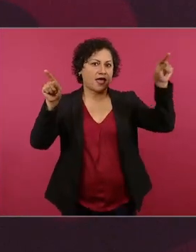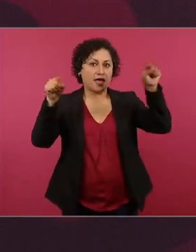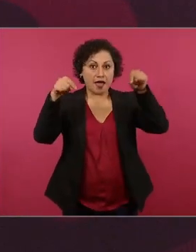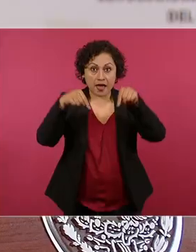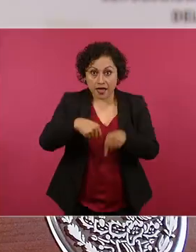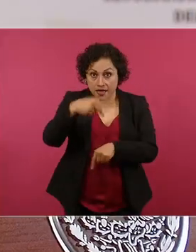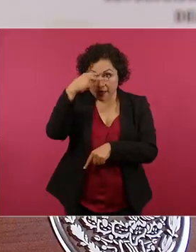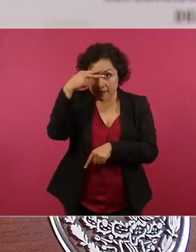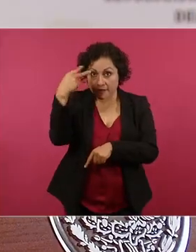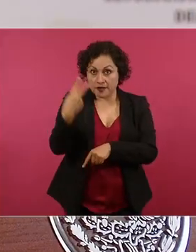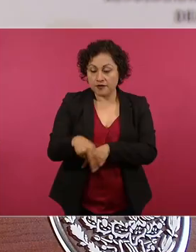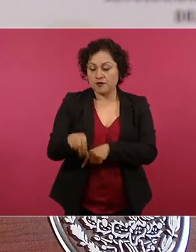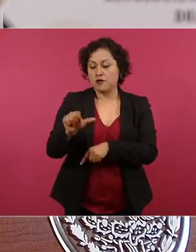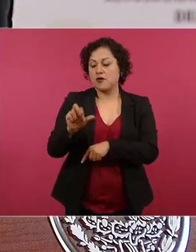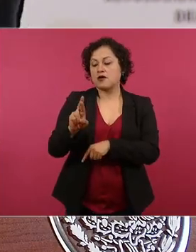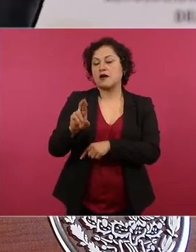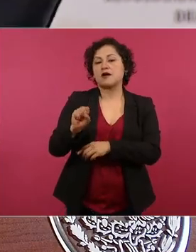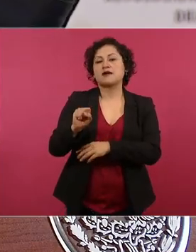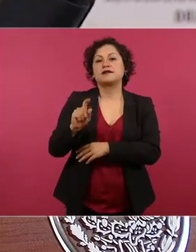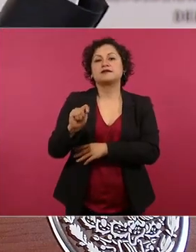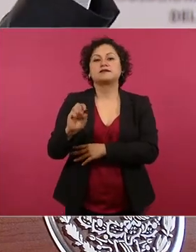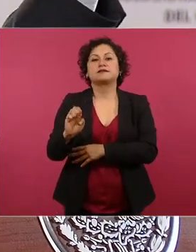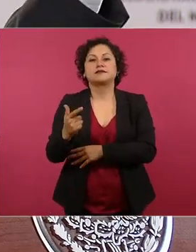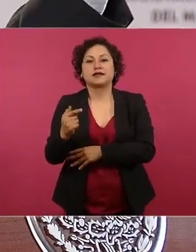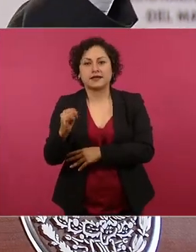periodista Anabel Hernández, al mismo tiempo.